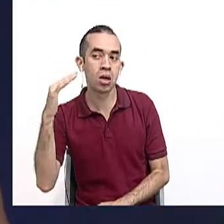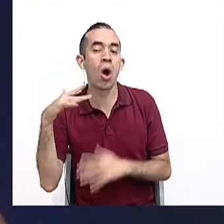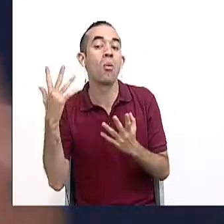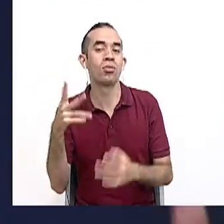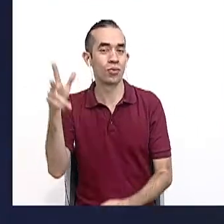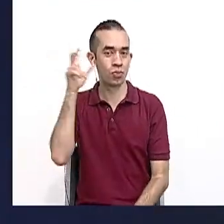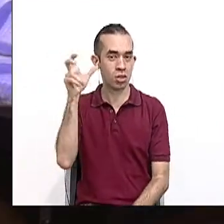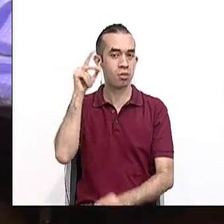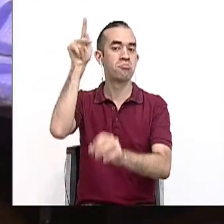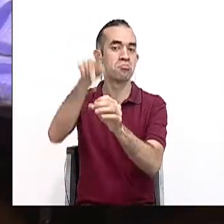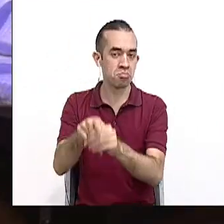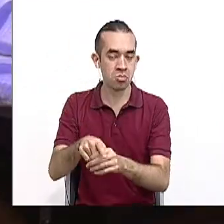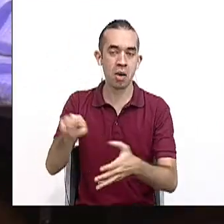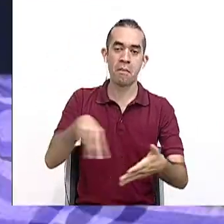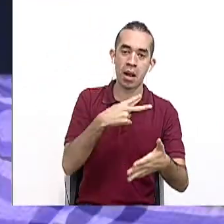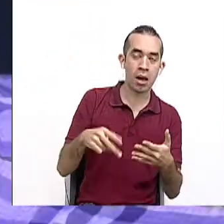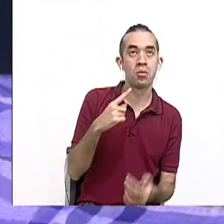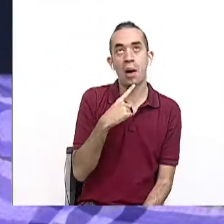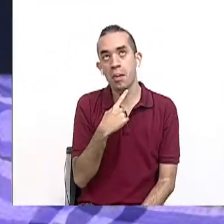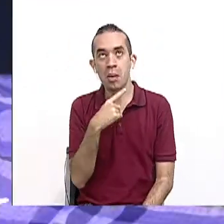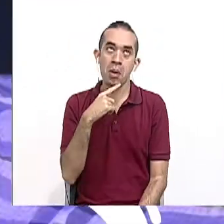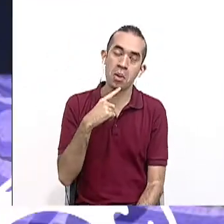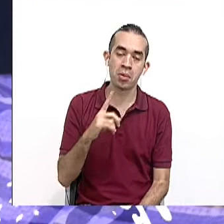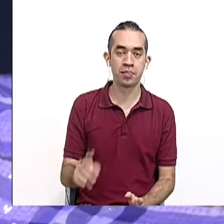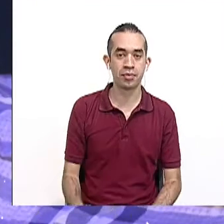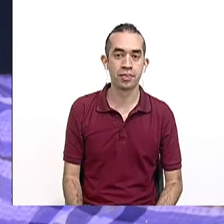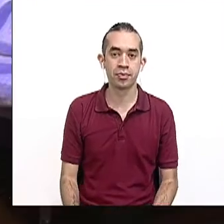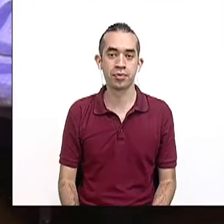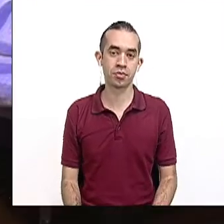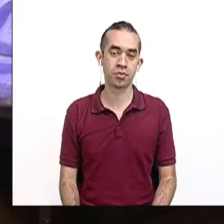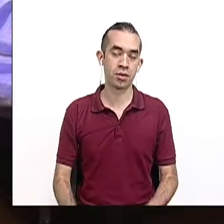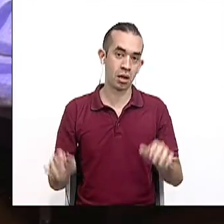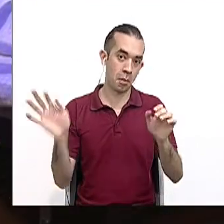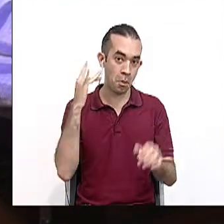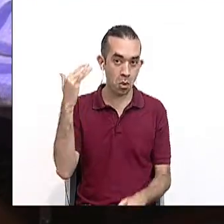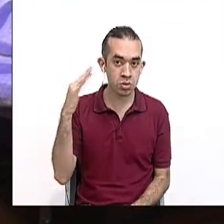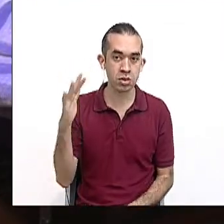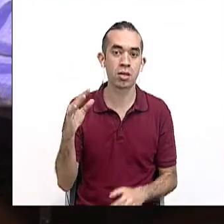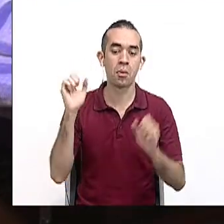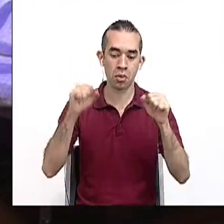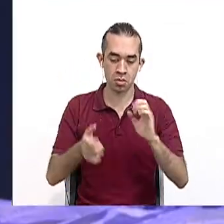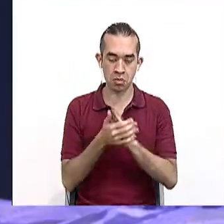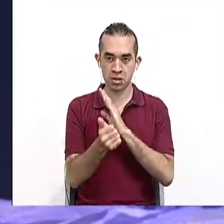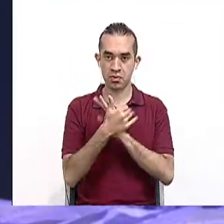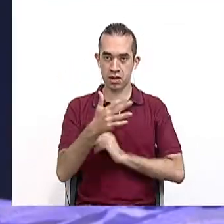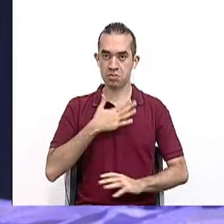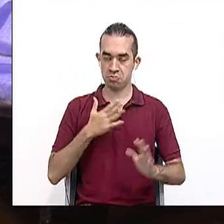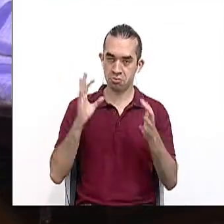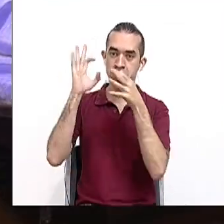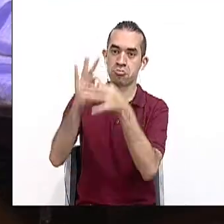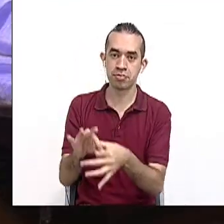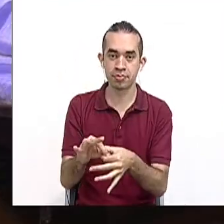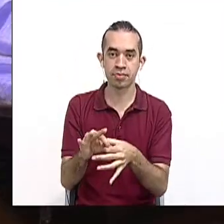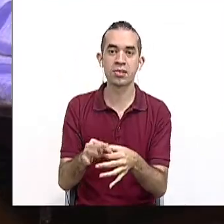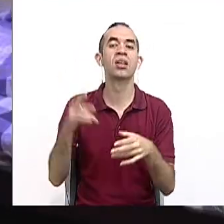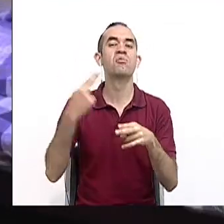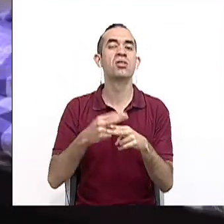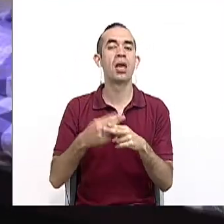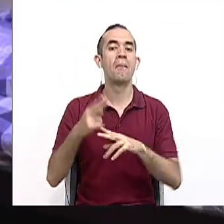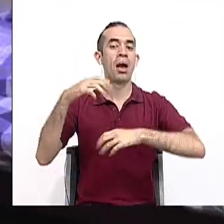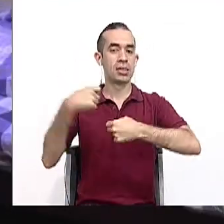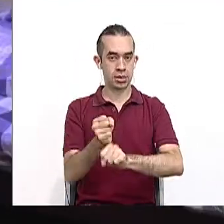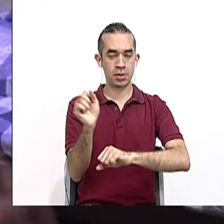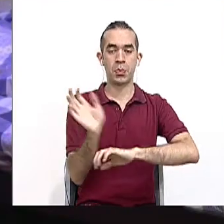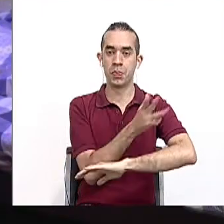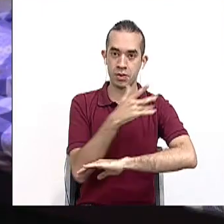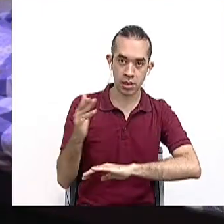escucharla, o bailarla o tararear la música. Es decir, me puedo involucrar con la música desde lo mejor de mis habilidades. Eso es musicar. Podemos